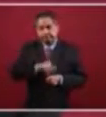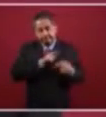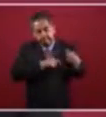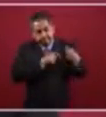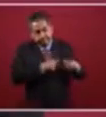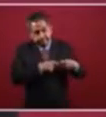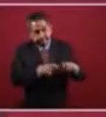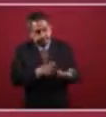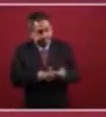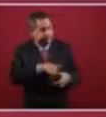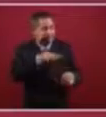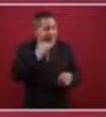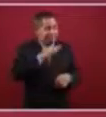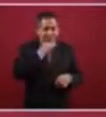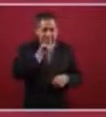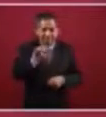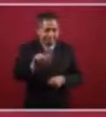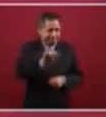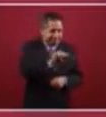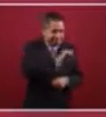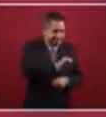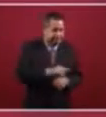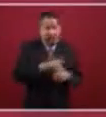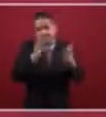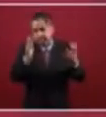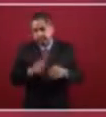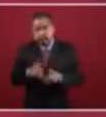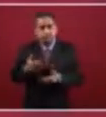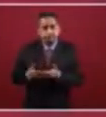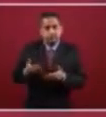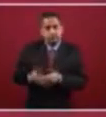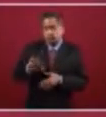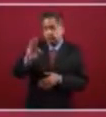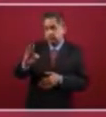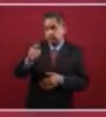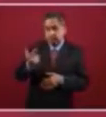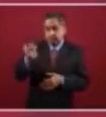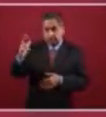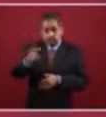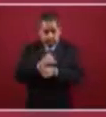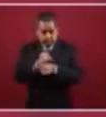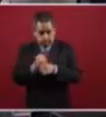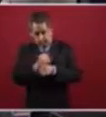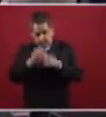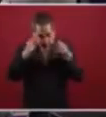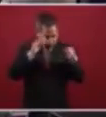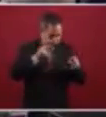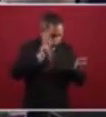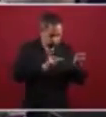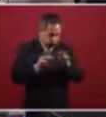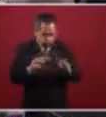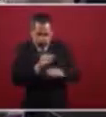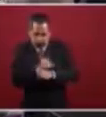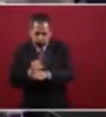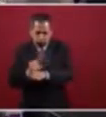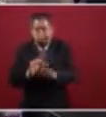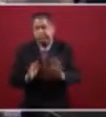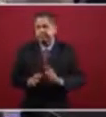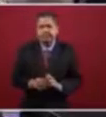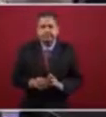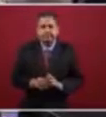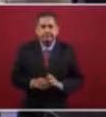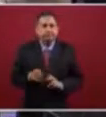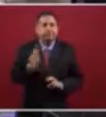actos de corrupción, y la fiscalía se está ocupando. Pero no